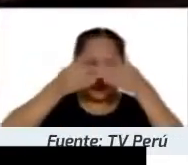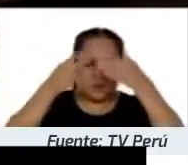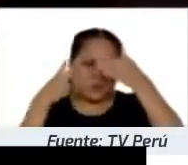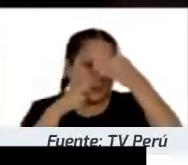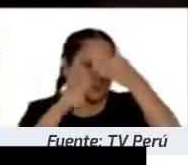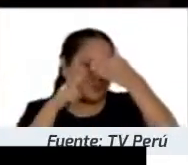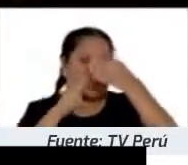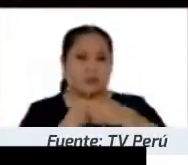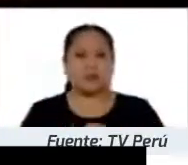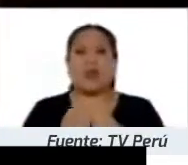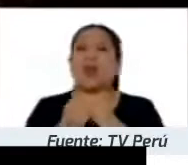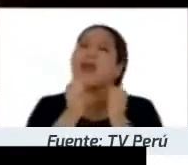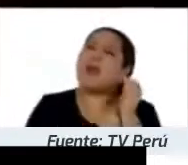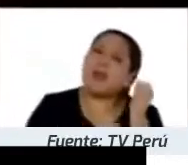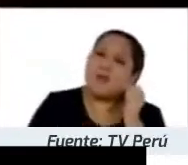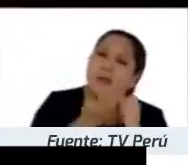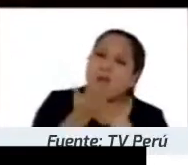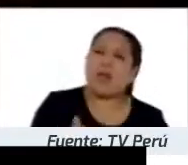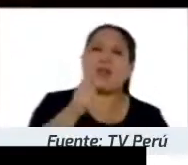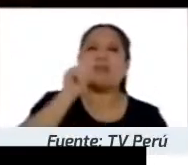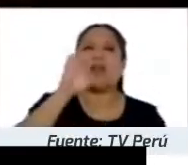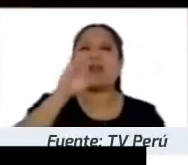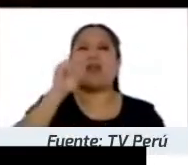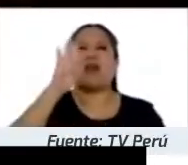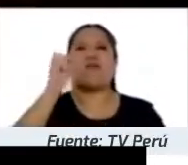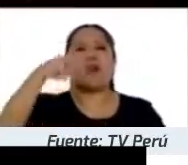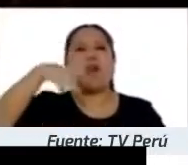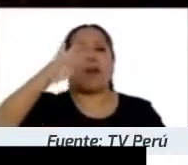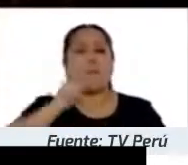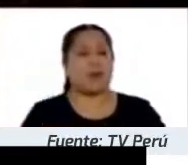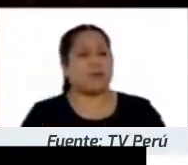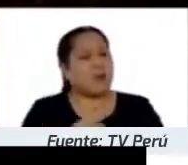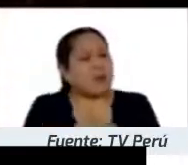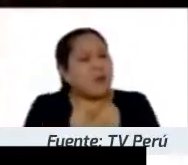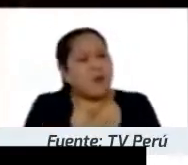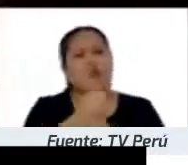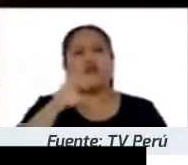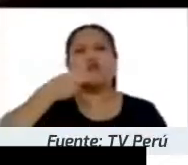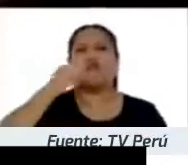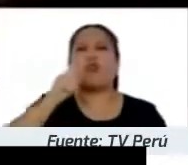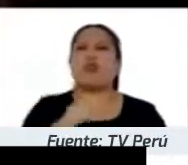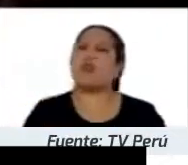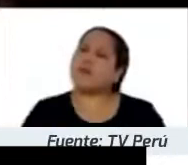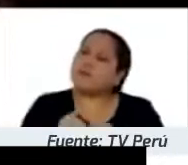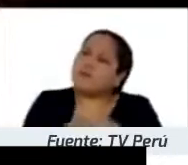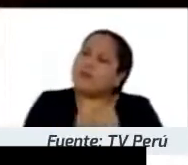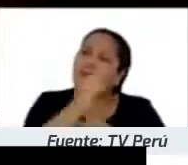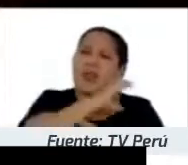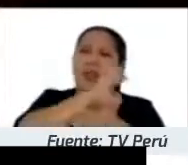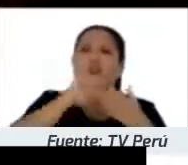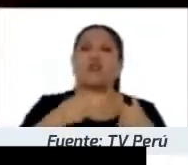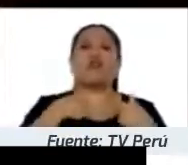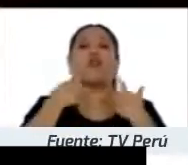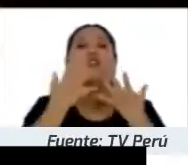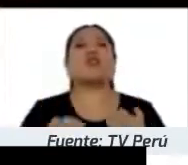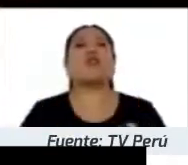Queridos hermanos de Tacabamba, querido pueblo chotano, cajamarquino, querido mi querido Puña, yo